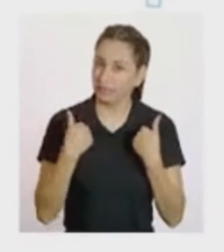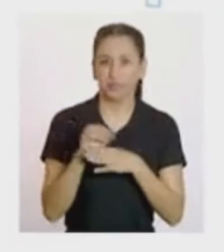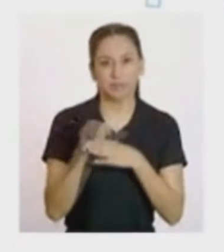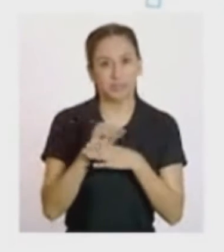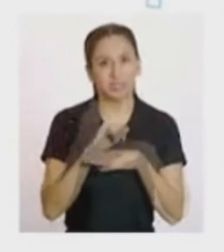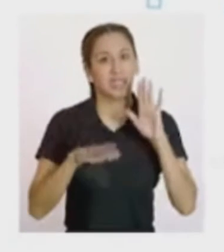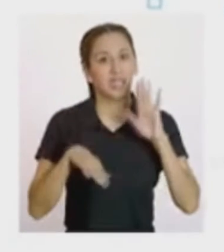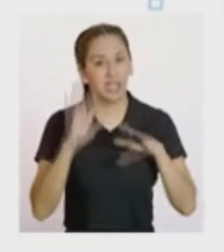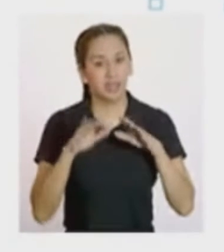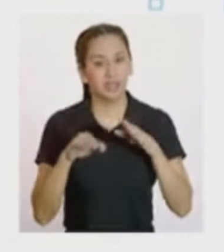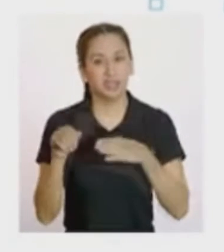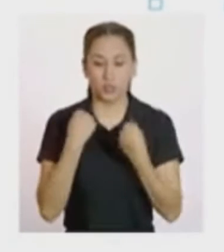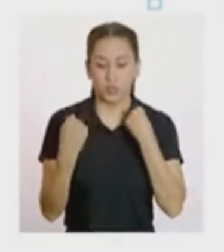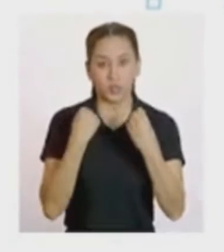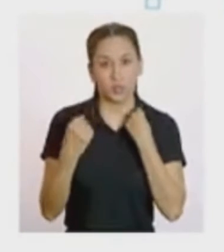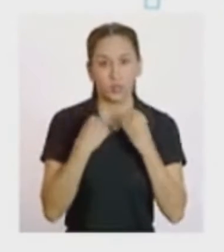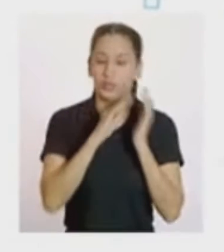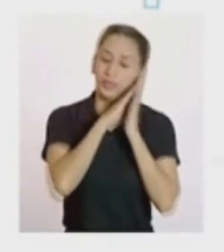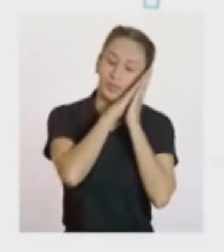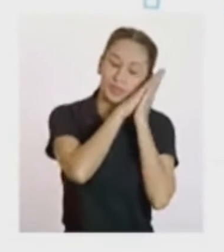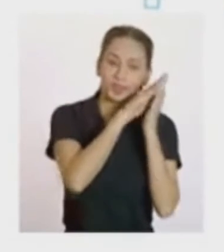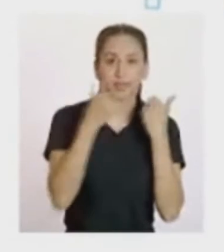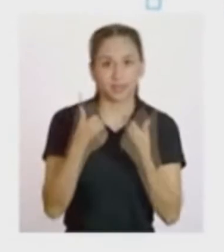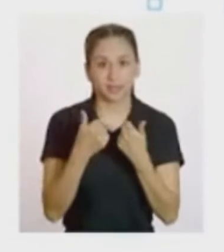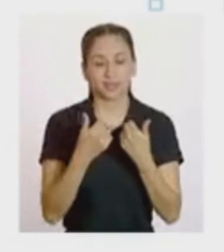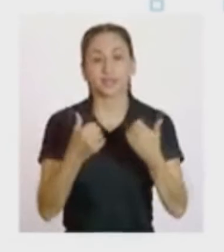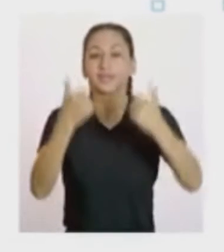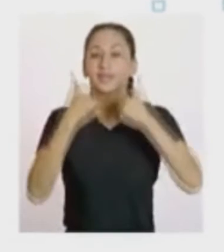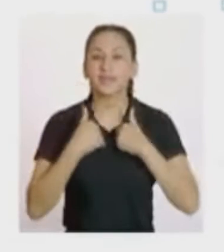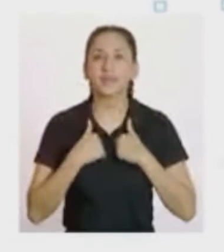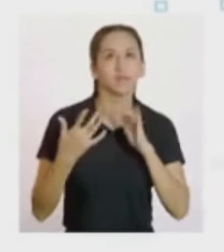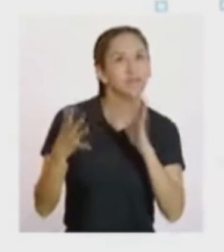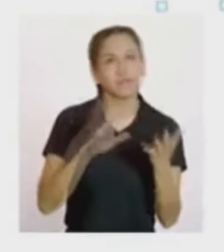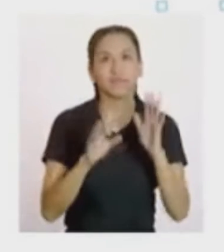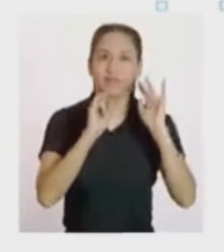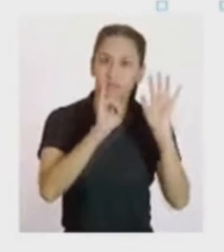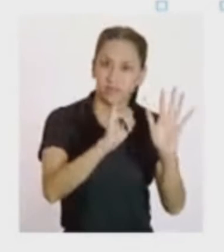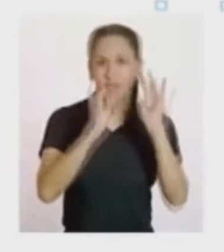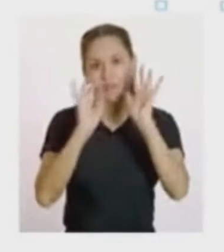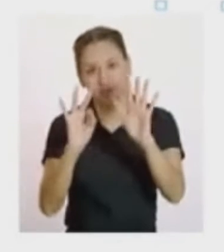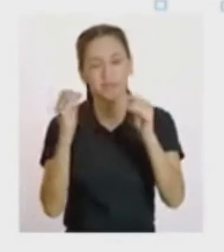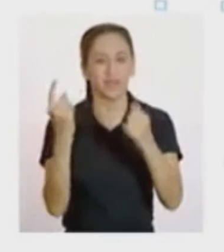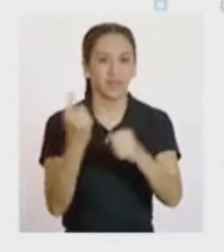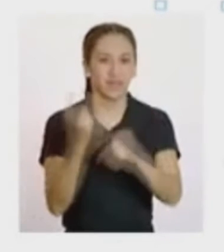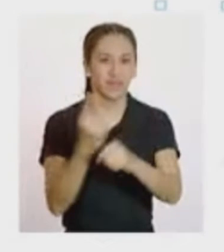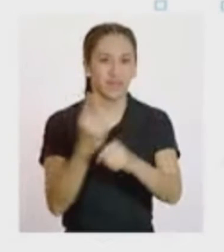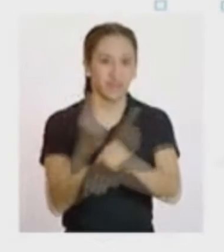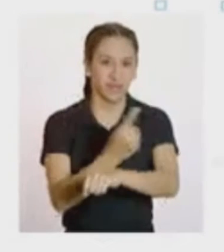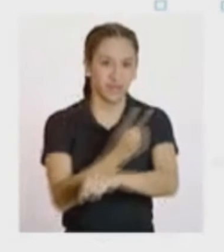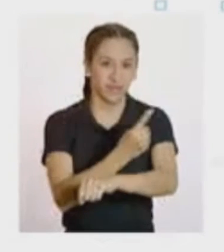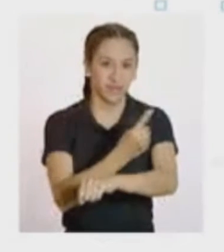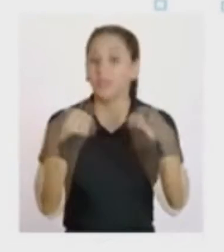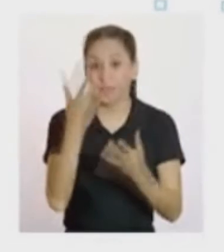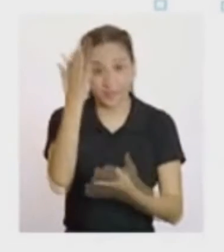practicar regularmente actividad física, dormir bien, descansando por lo menos entre 6 y 8 horas. Ya